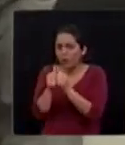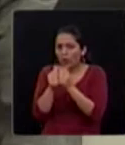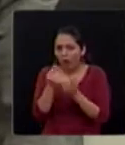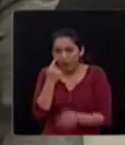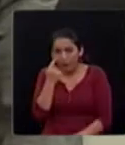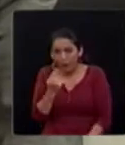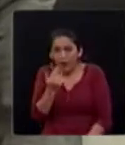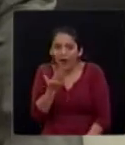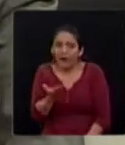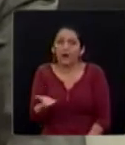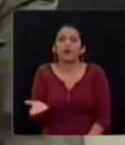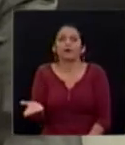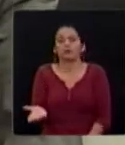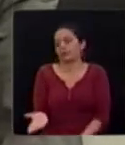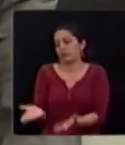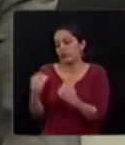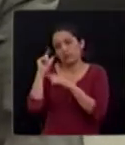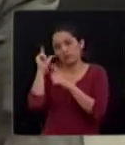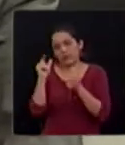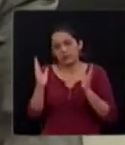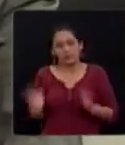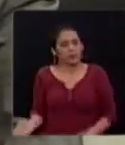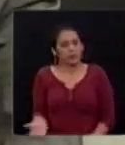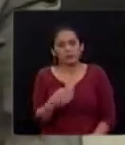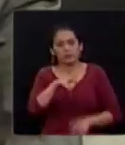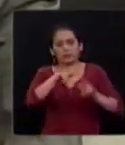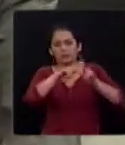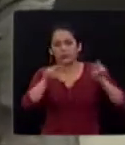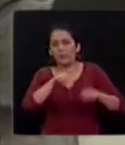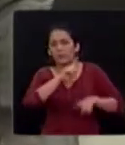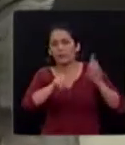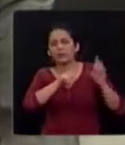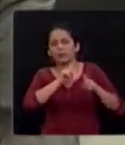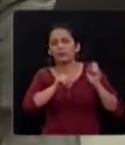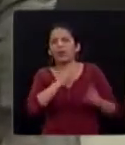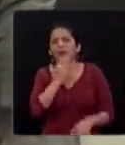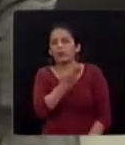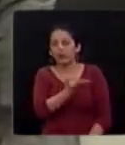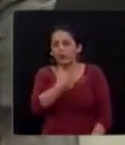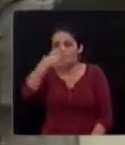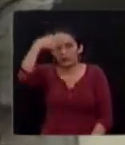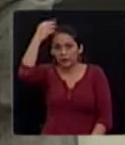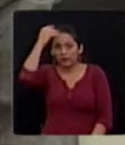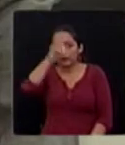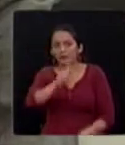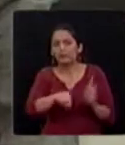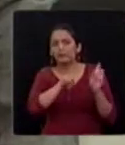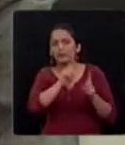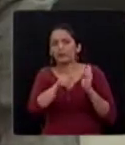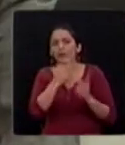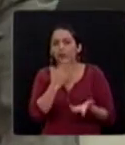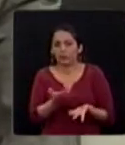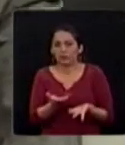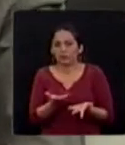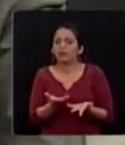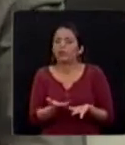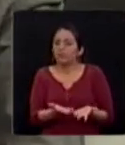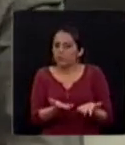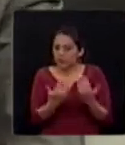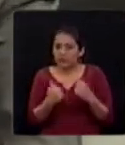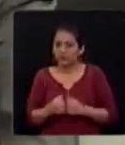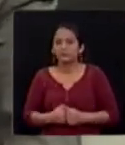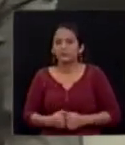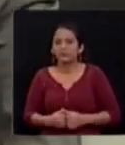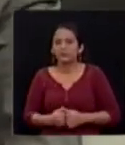fiscal lo investigue, y lo que debería hacer es pedirle al presidente de la Corte Nacional de Justicia que formule